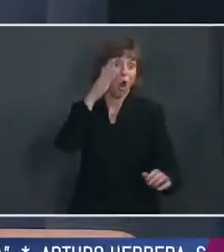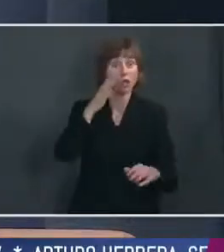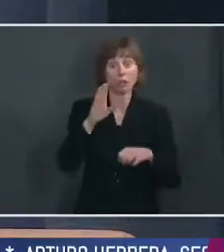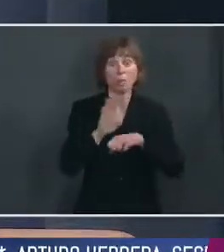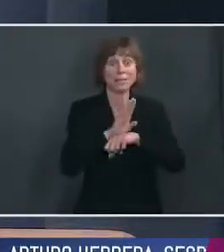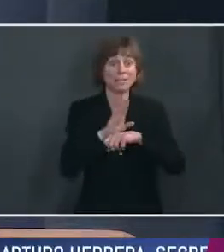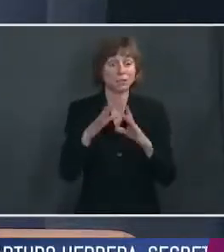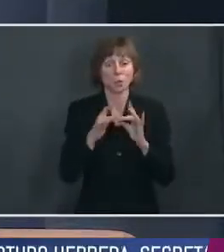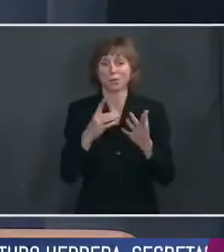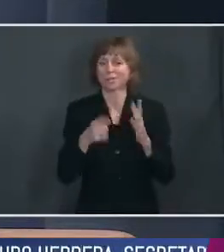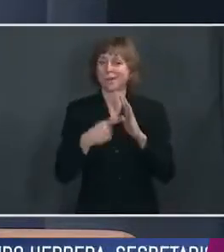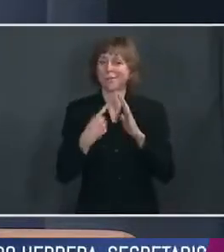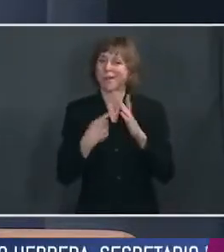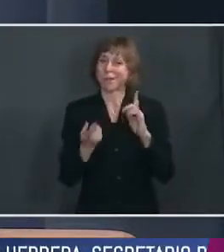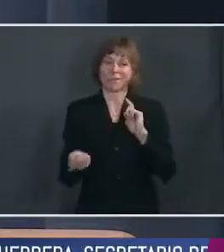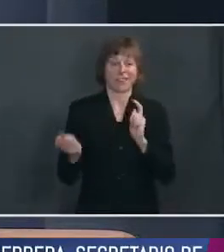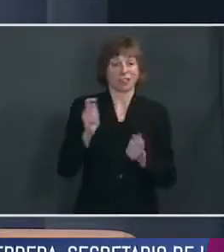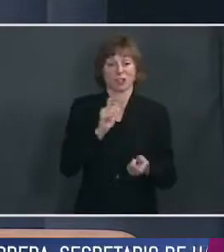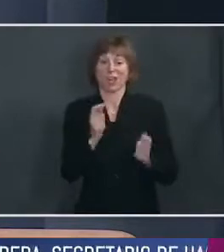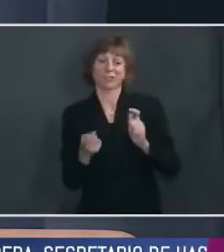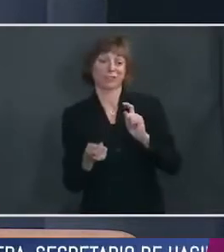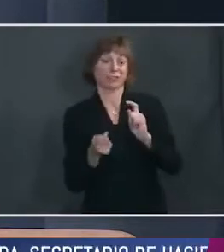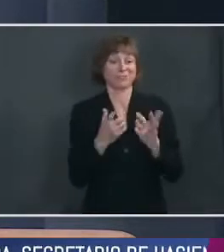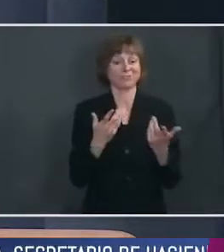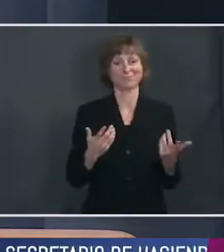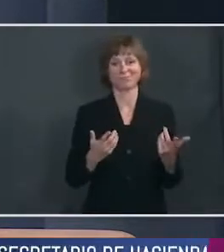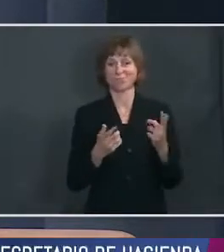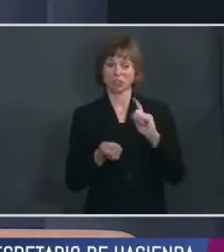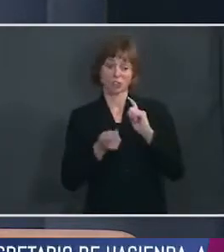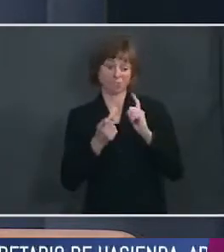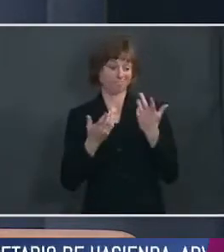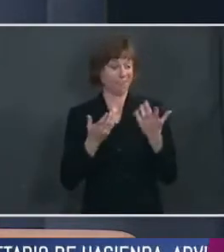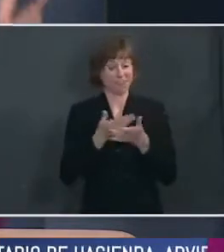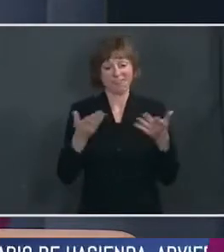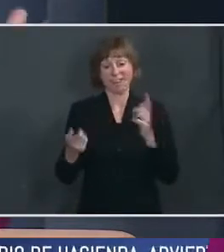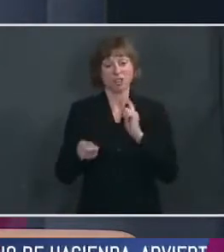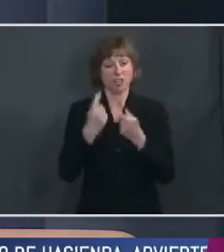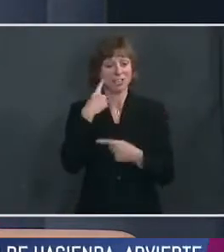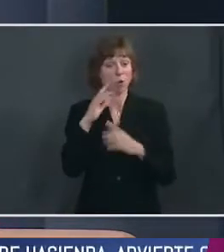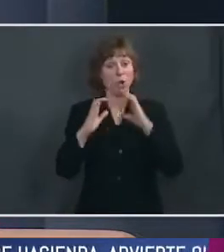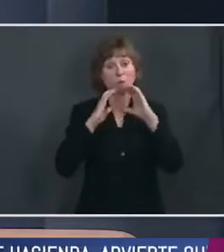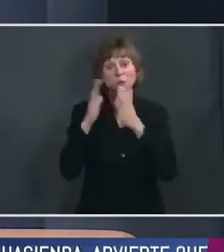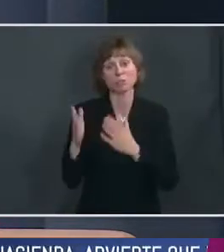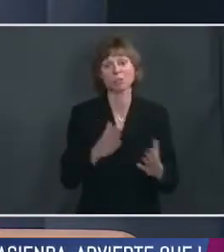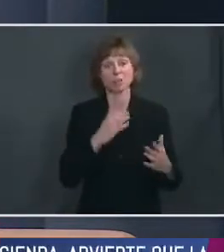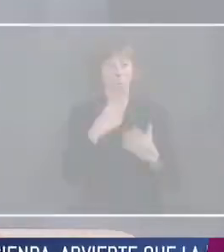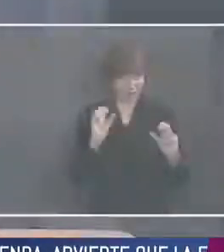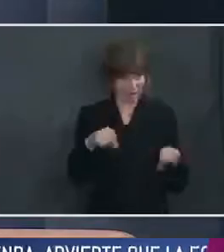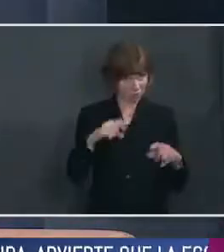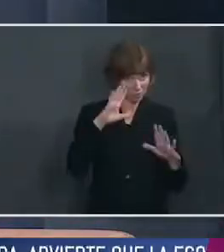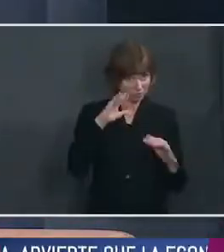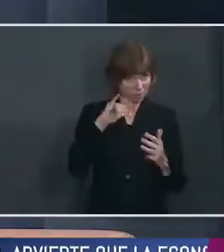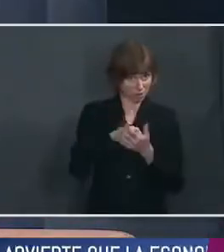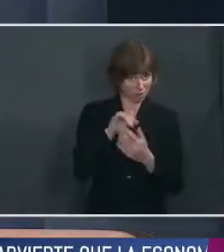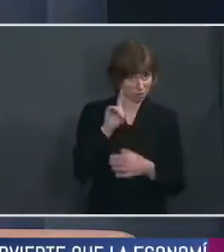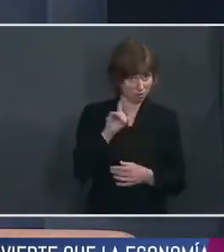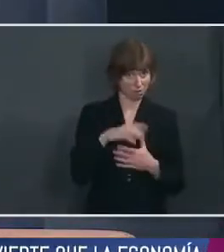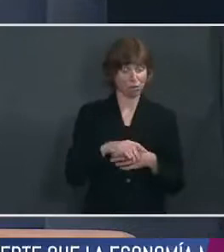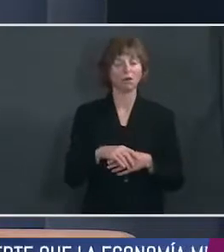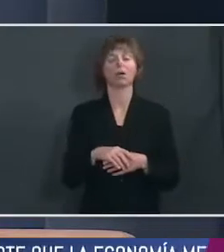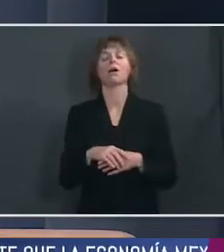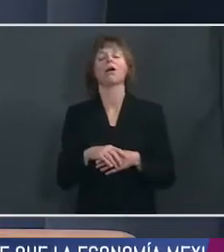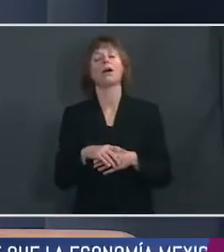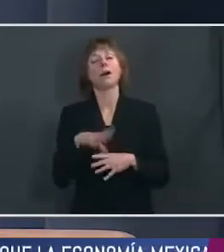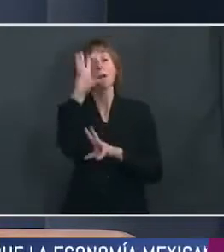Sometimes things change, and things change in communications planning and what day you're going to put information out. The president